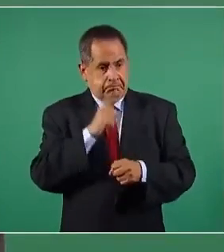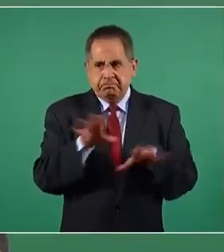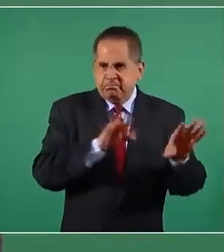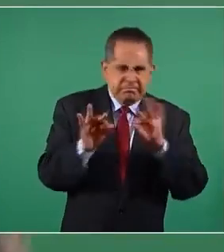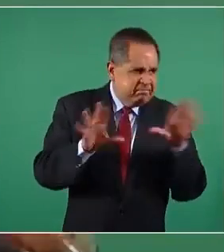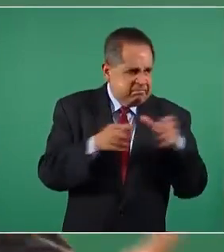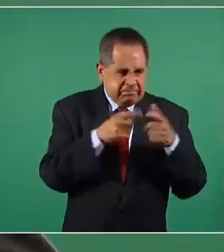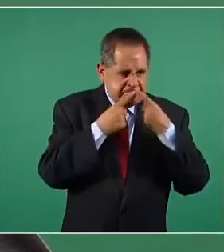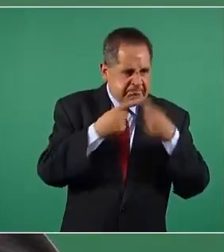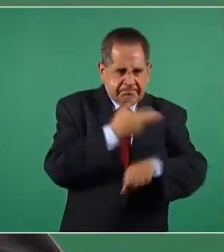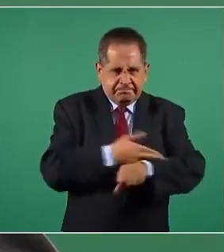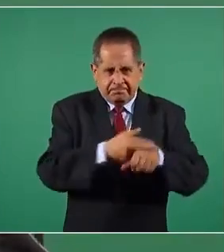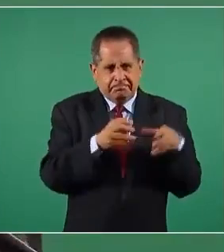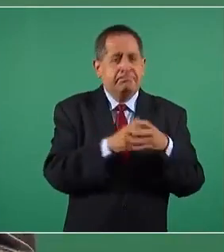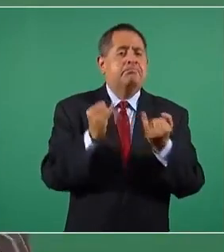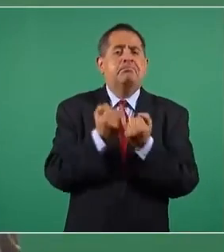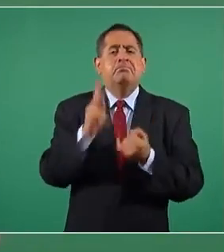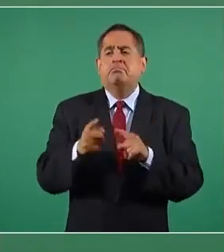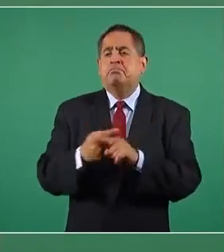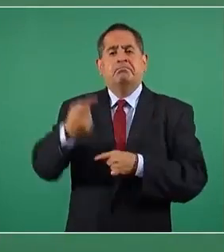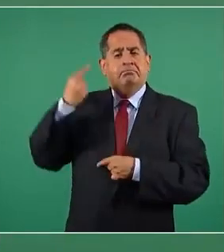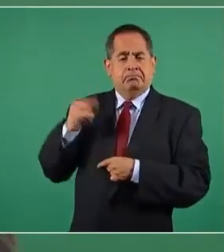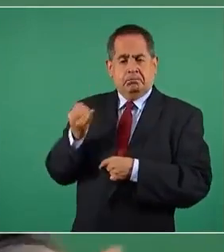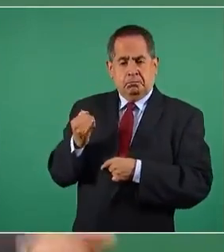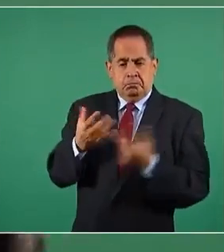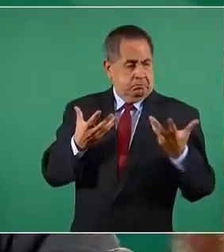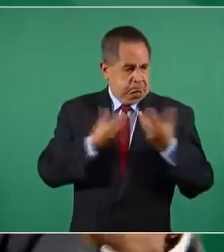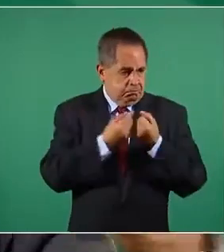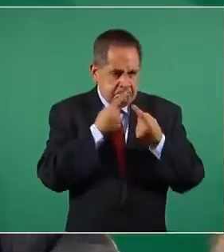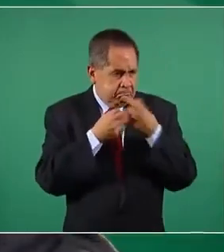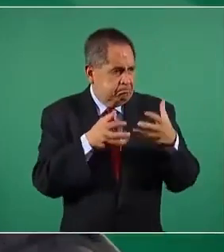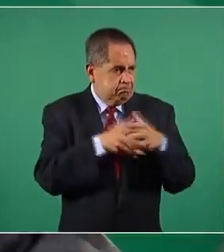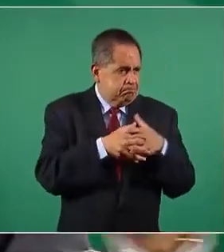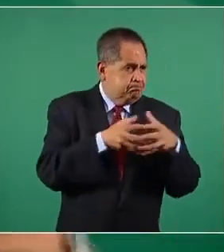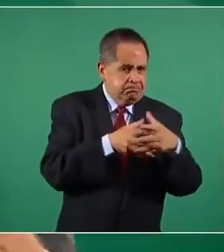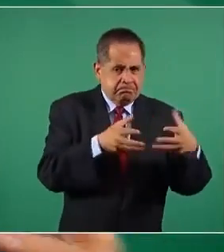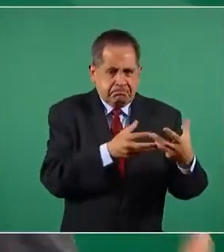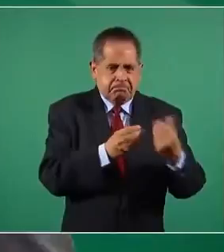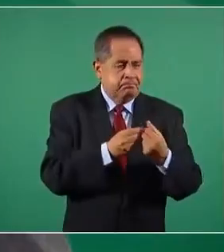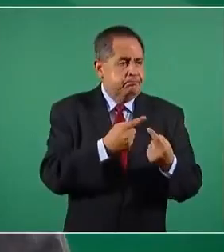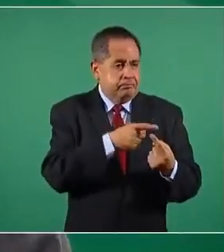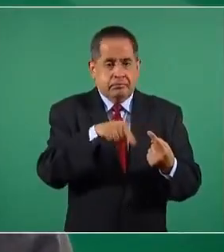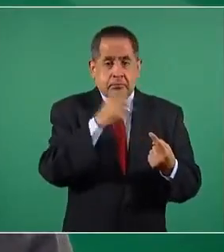reagruparse, como lo hicieron en junio, que querían que